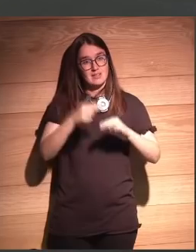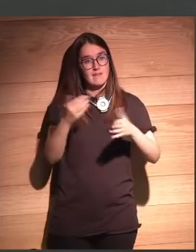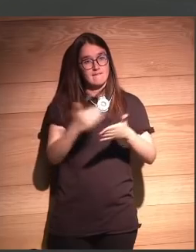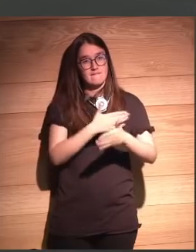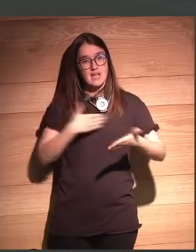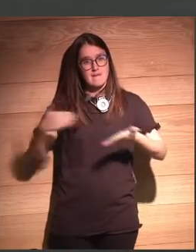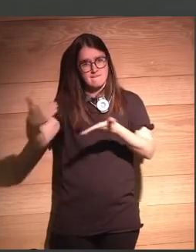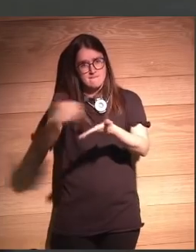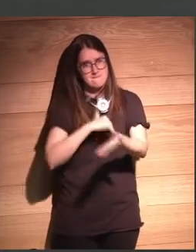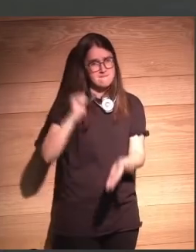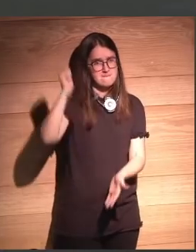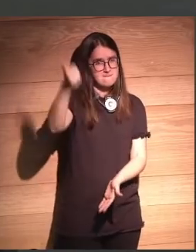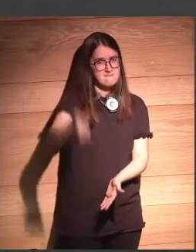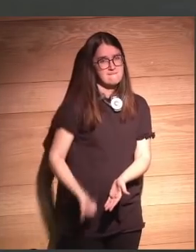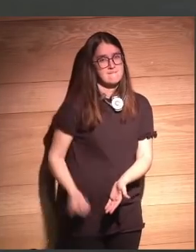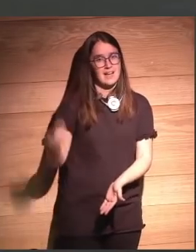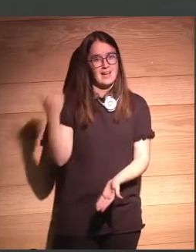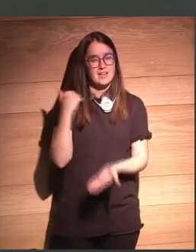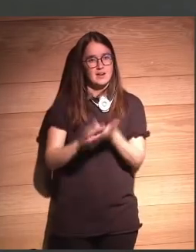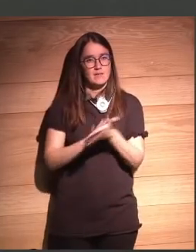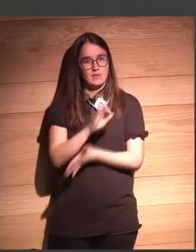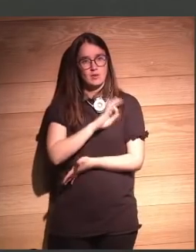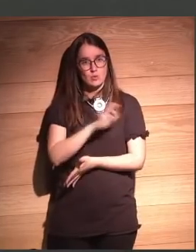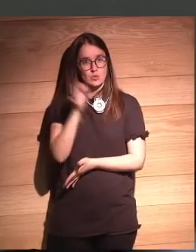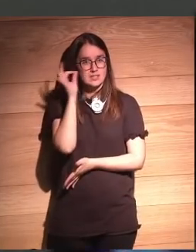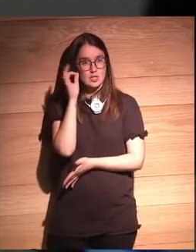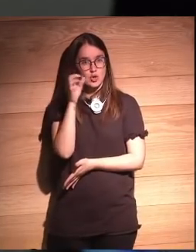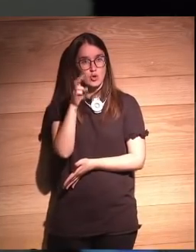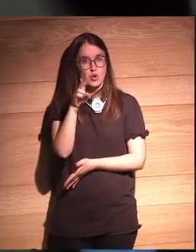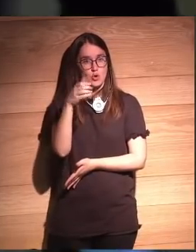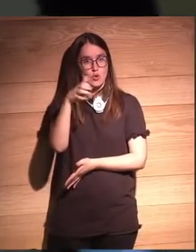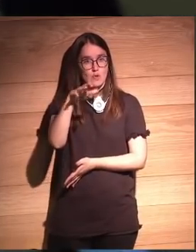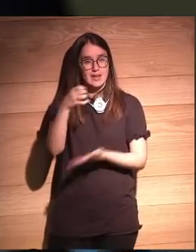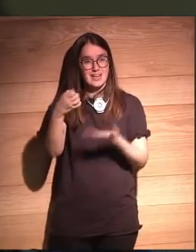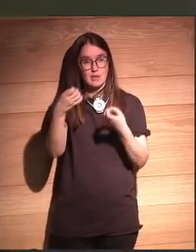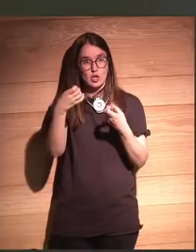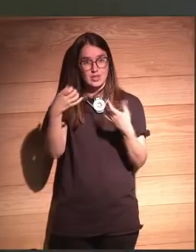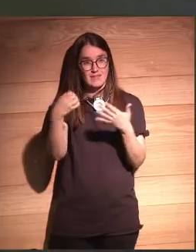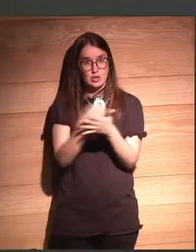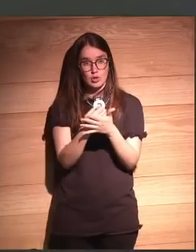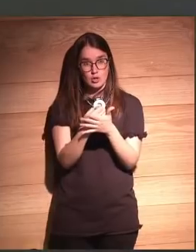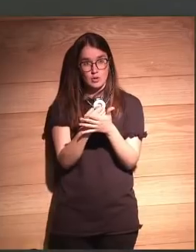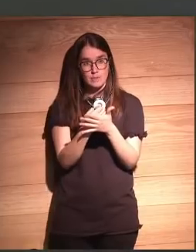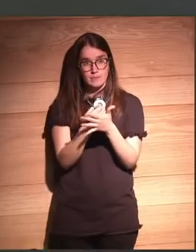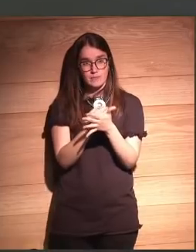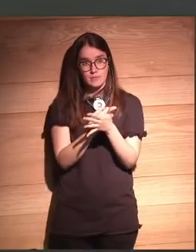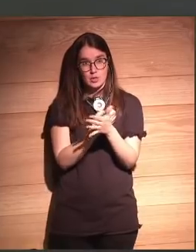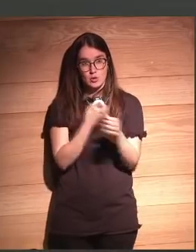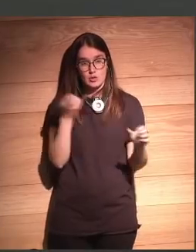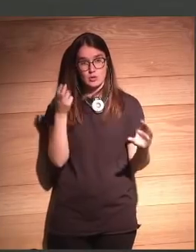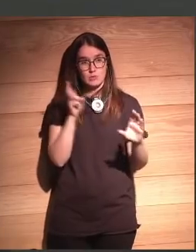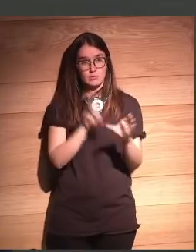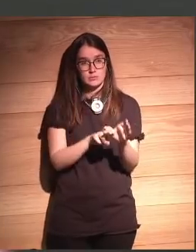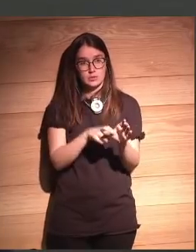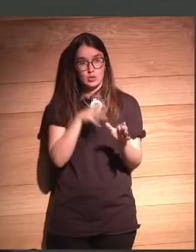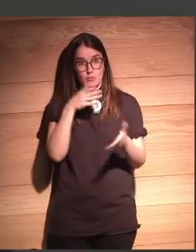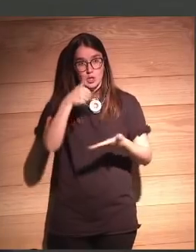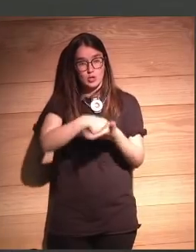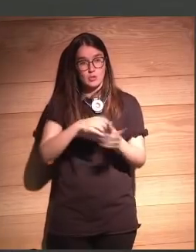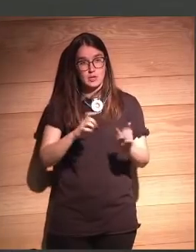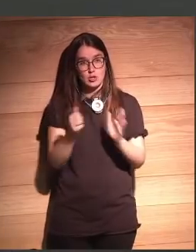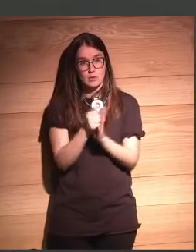hiperforrar. Ayer hablaba con un señor de Uber que me contaba todo, pero es que cada vez que monto, no porque yo lo haya pedido, porque no